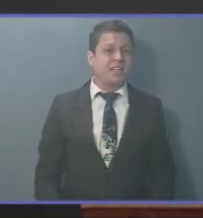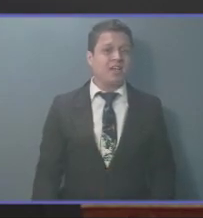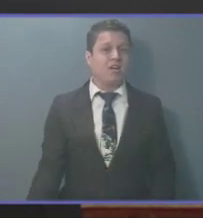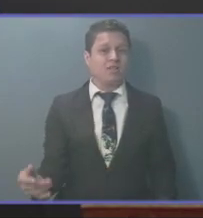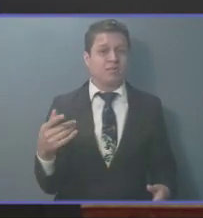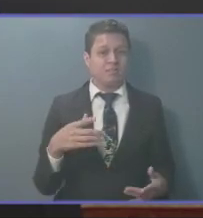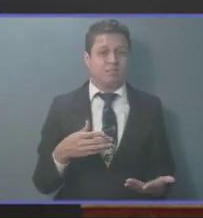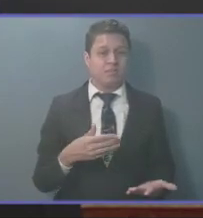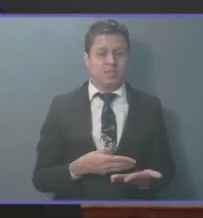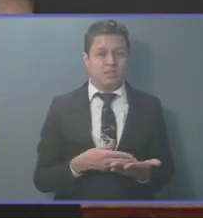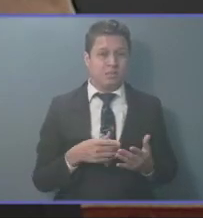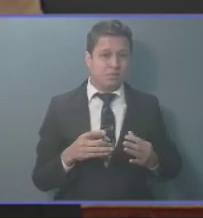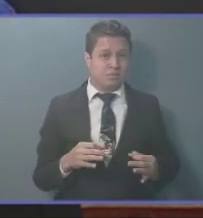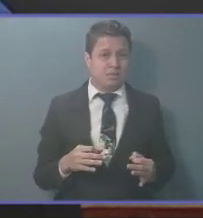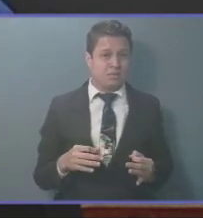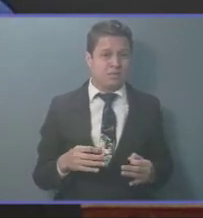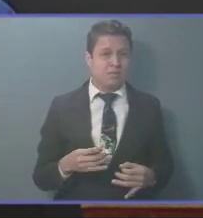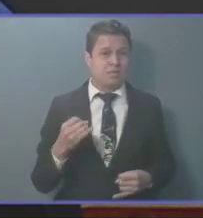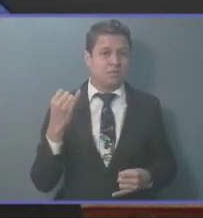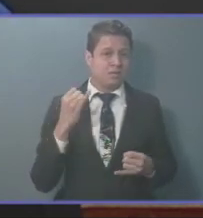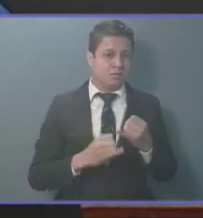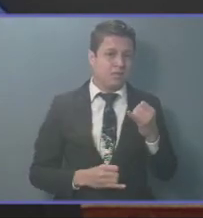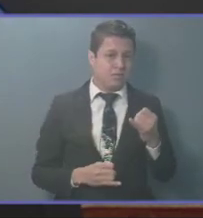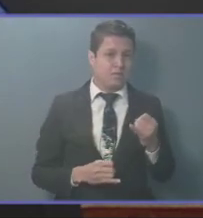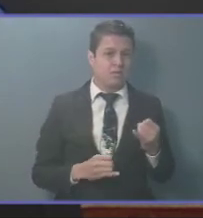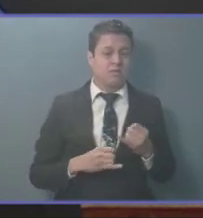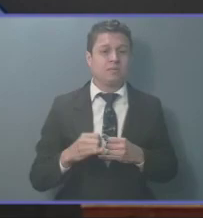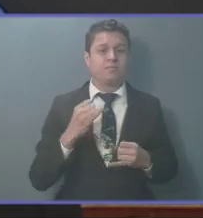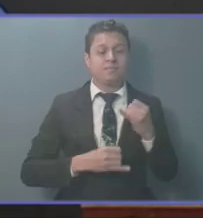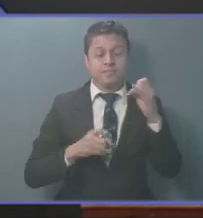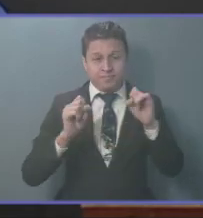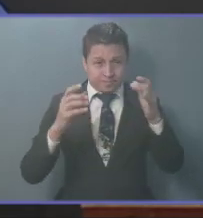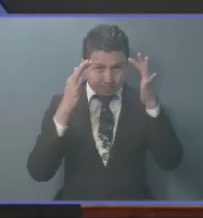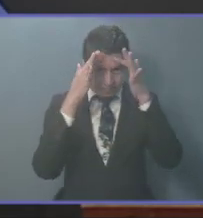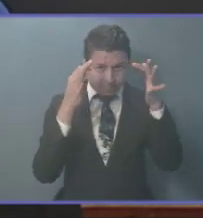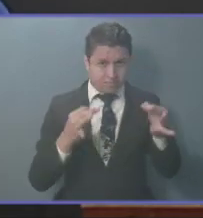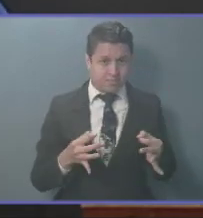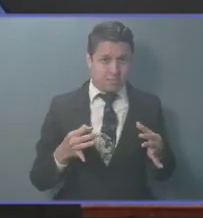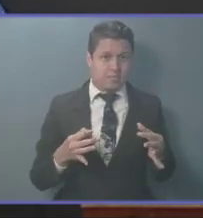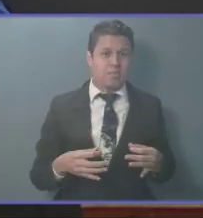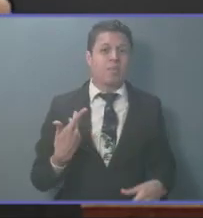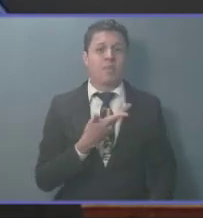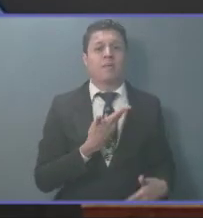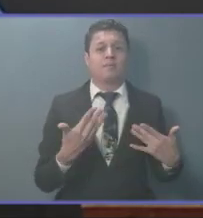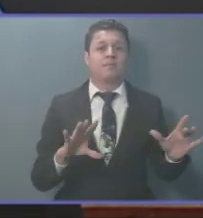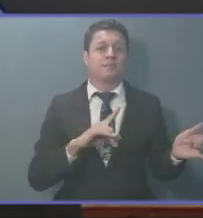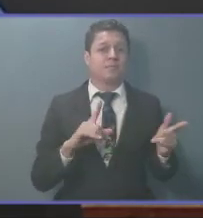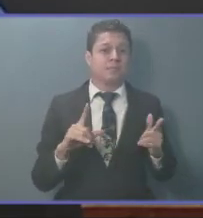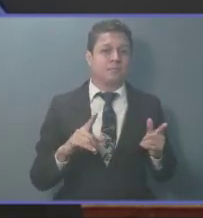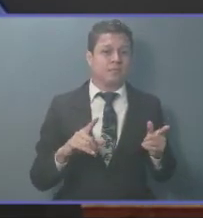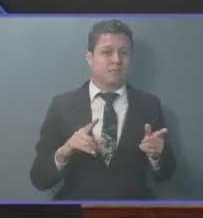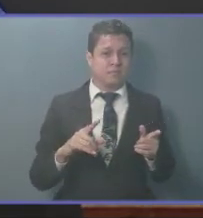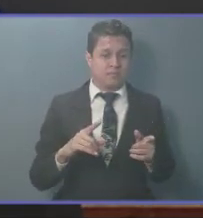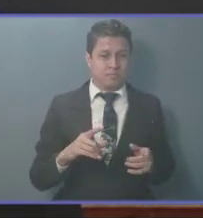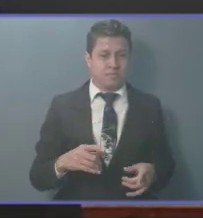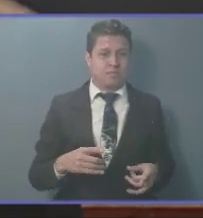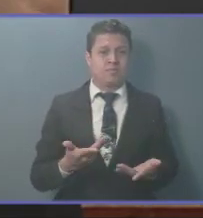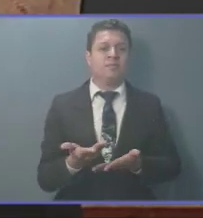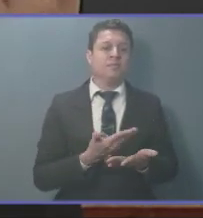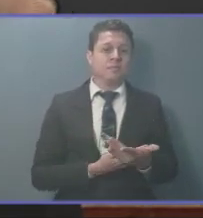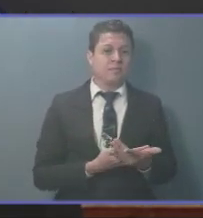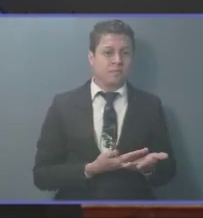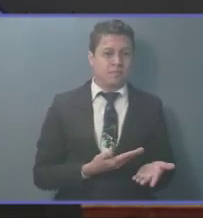Constitucional quien finalmente dirima esta cuestión. Estamos construyendo. El